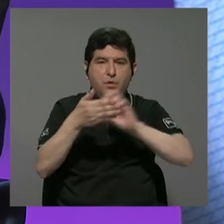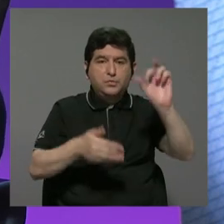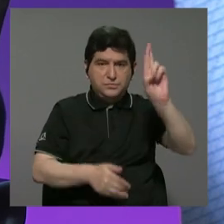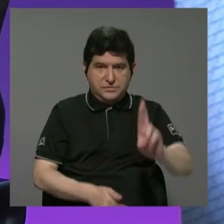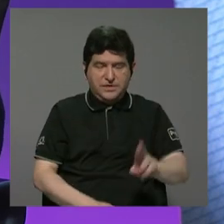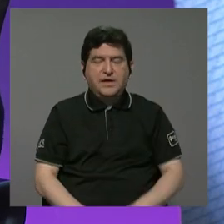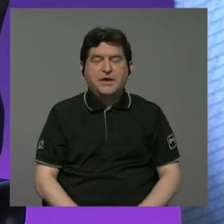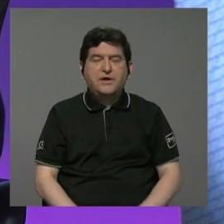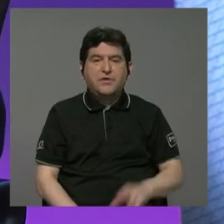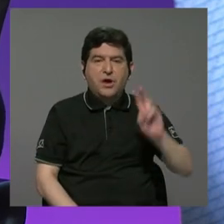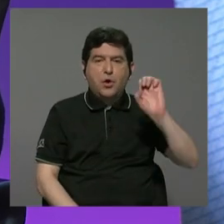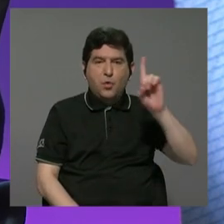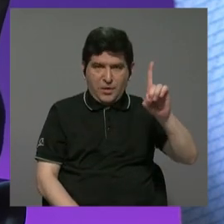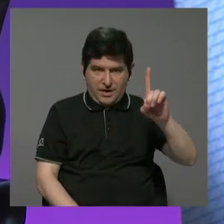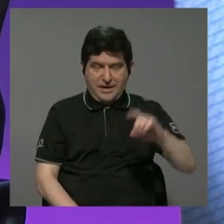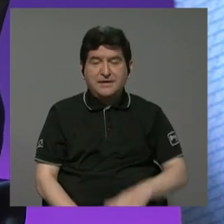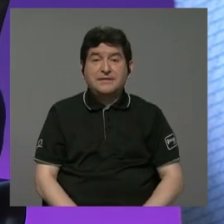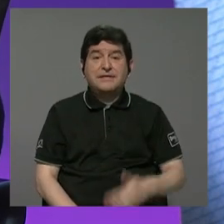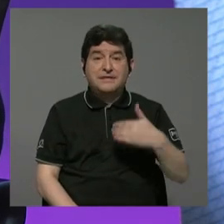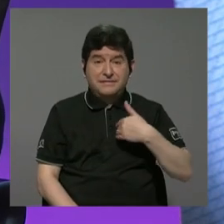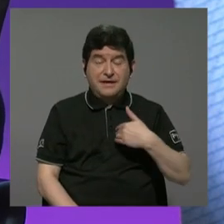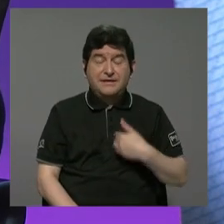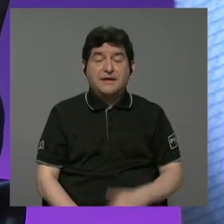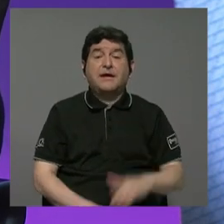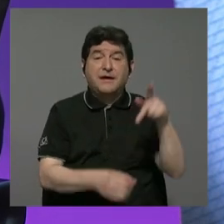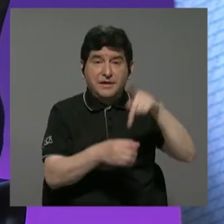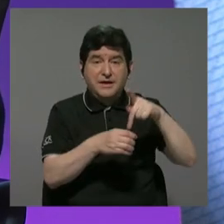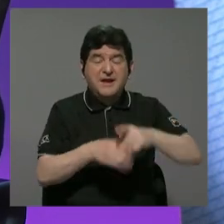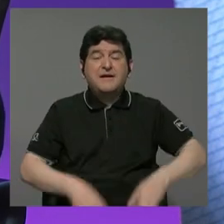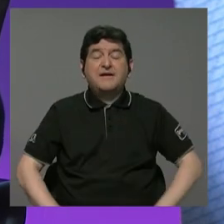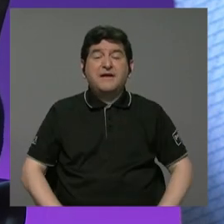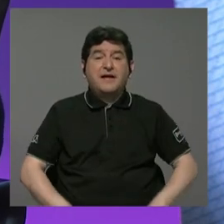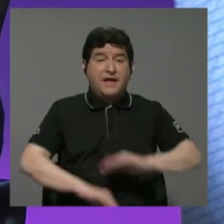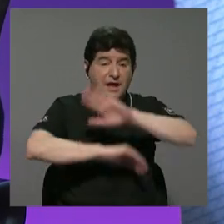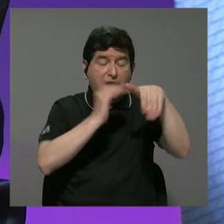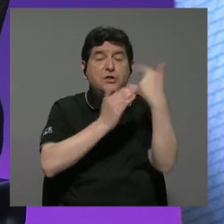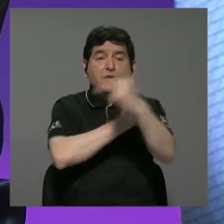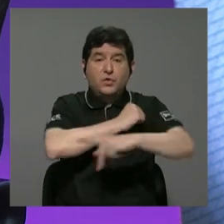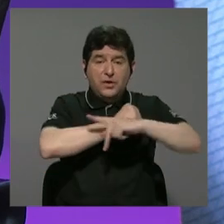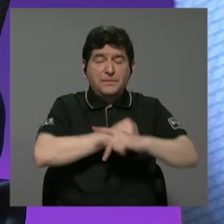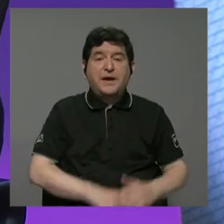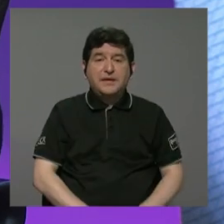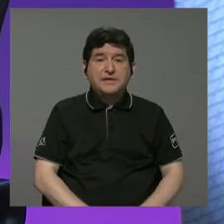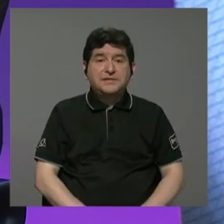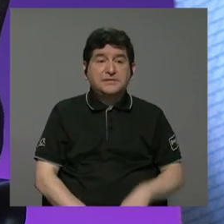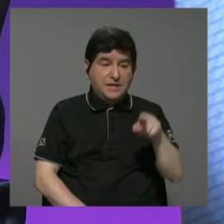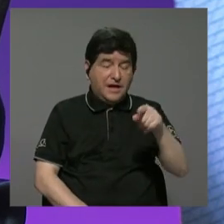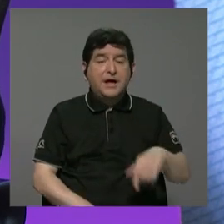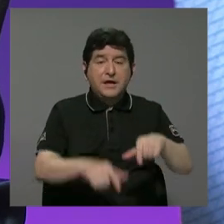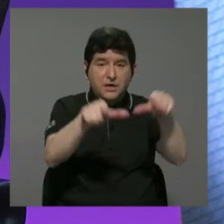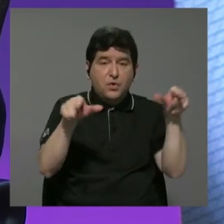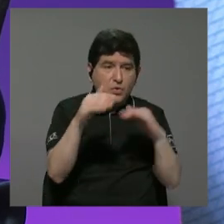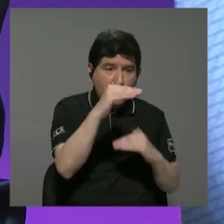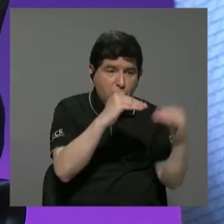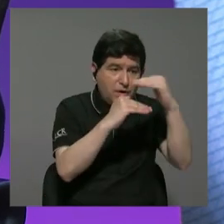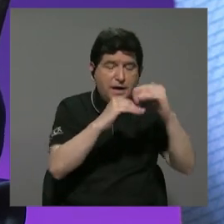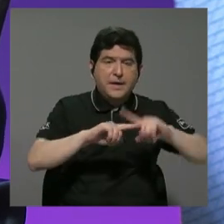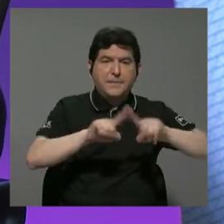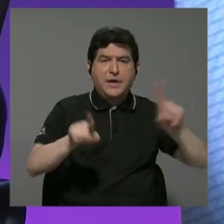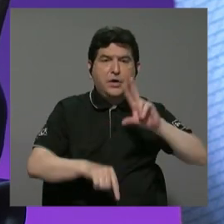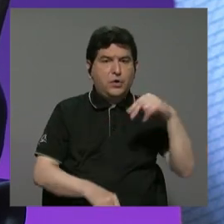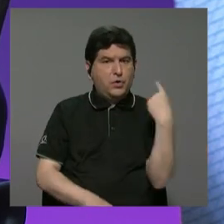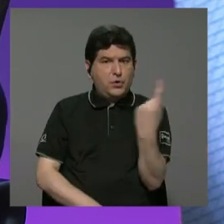Universidad Estatal a Distancia, ¿verdad?, que tienen presencia física en todo el país, con instalaciones, pero no solo